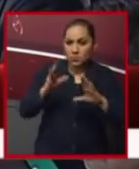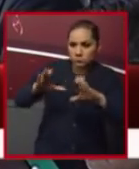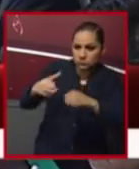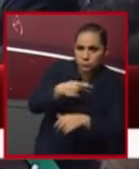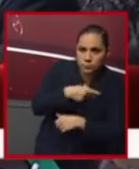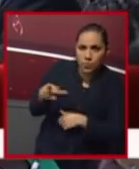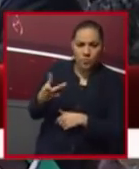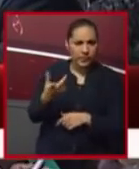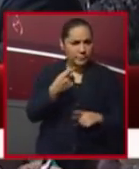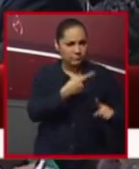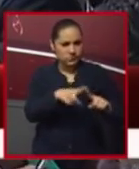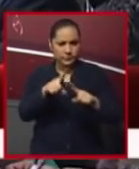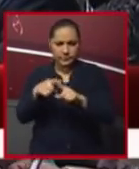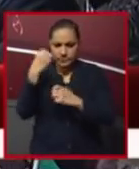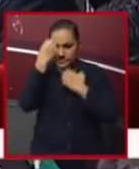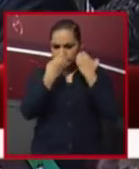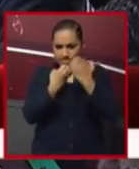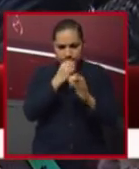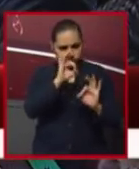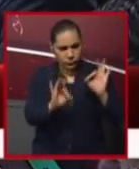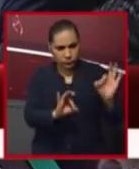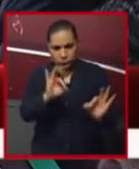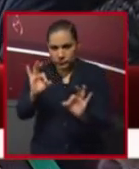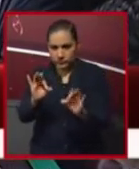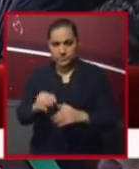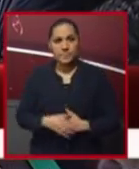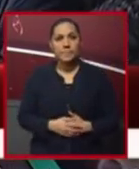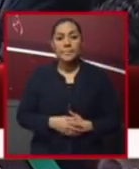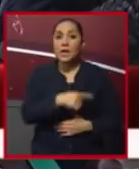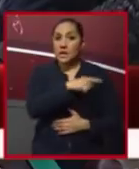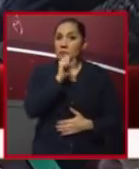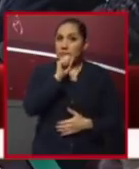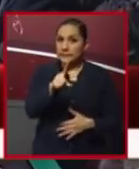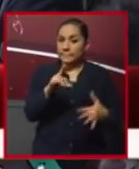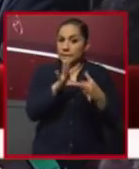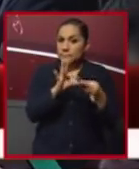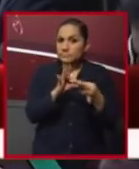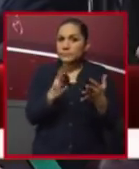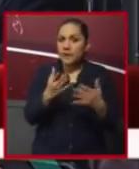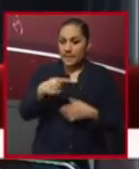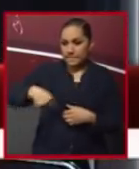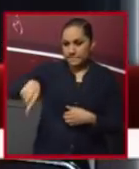Señaló como otra meta el satisfacer las necesidades de los usuarios en el INEGI.